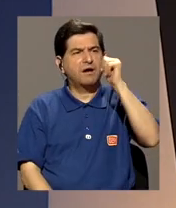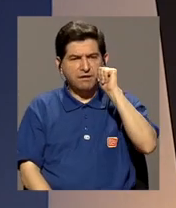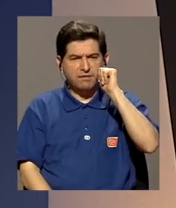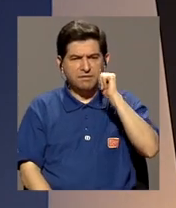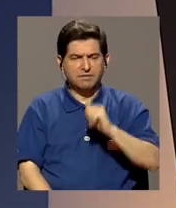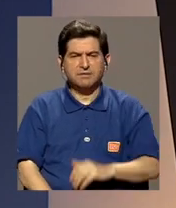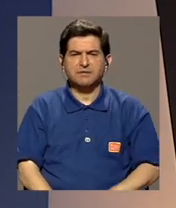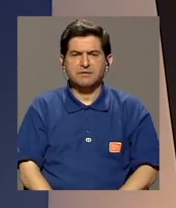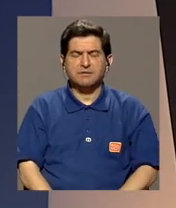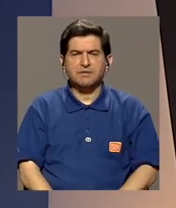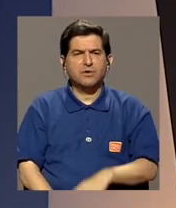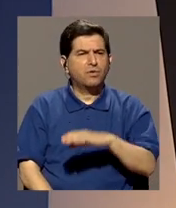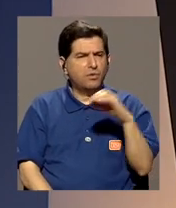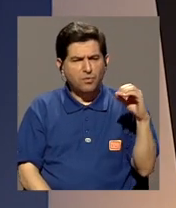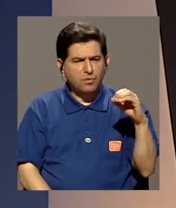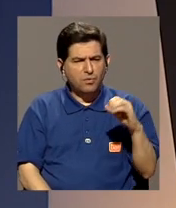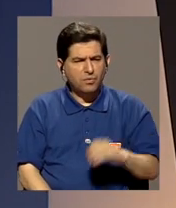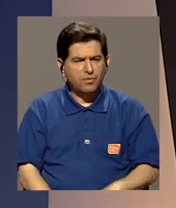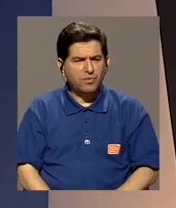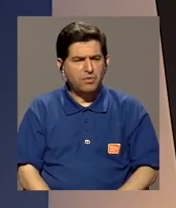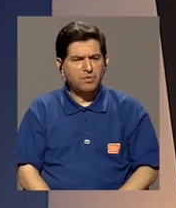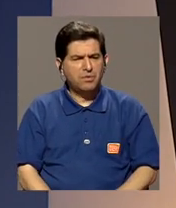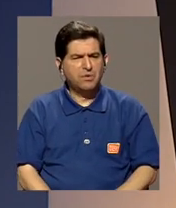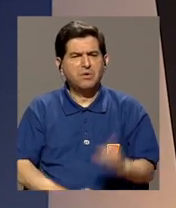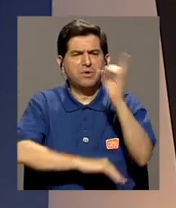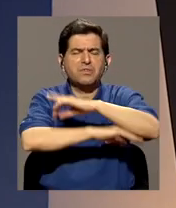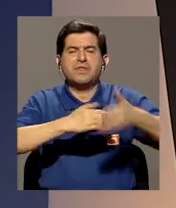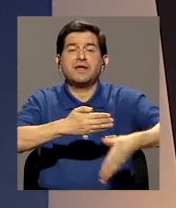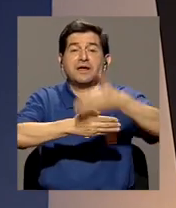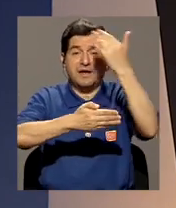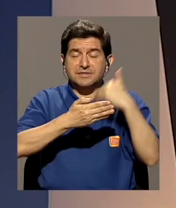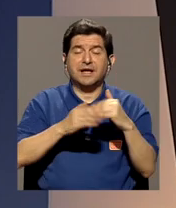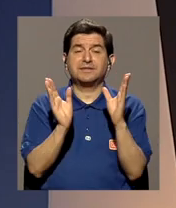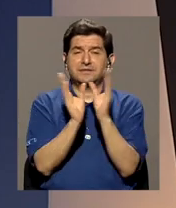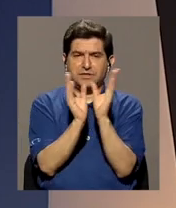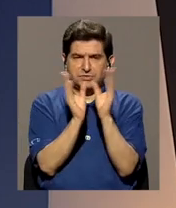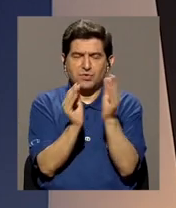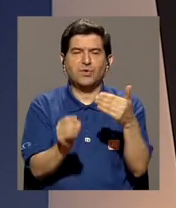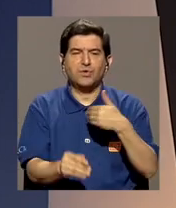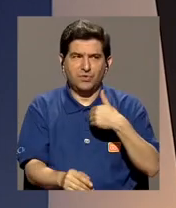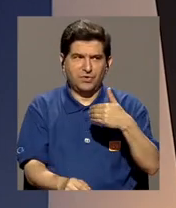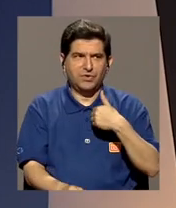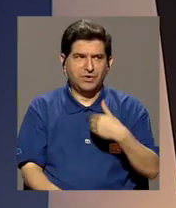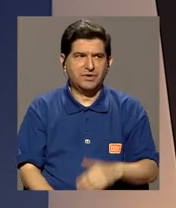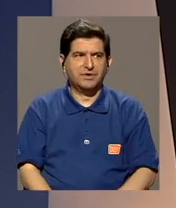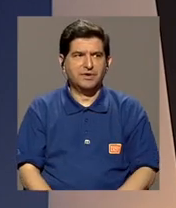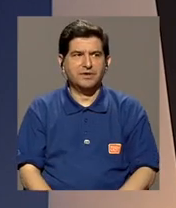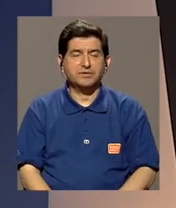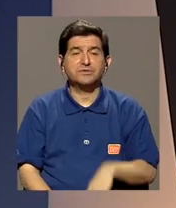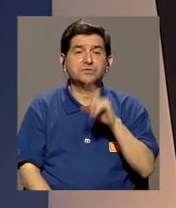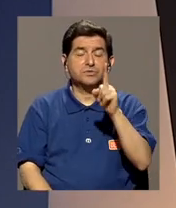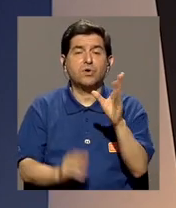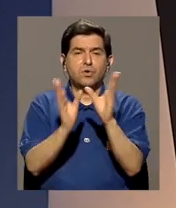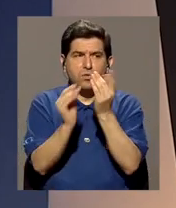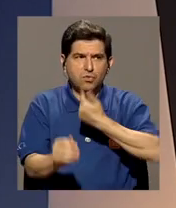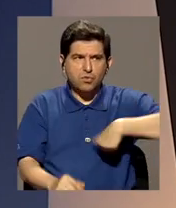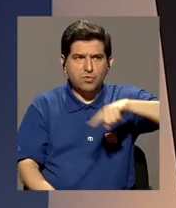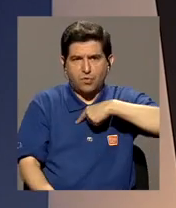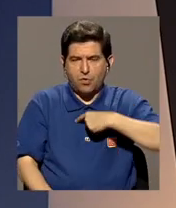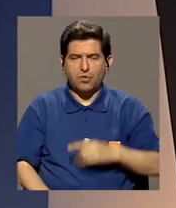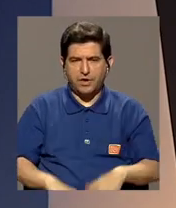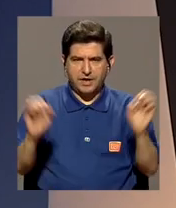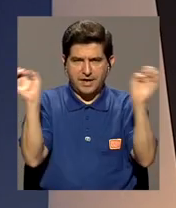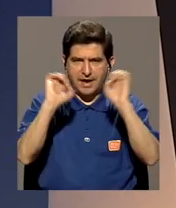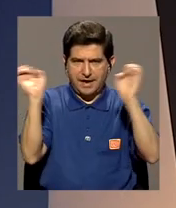pues perdón él hace algunos días que tuvimos el congreso de uno de los congresos nuestros de